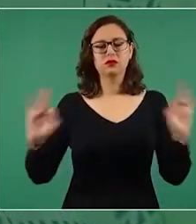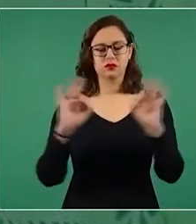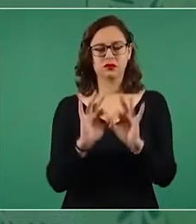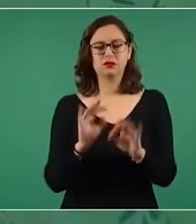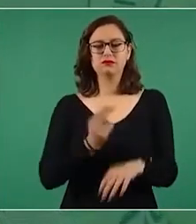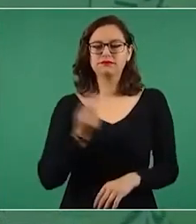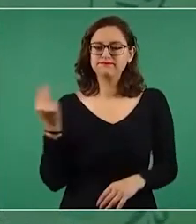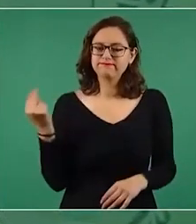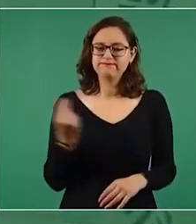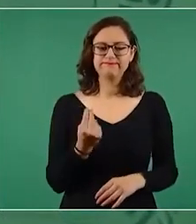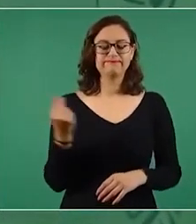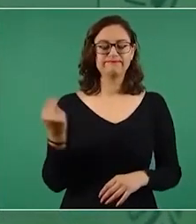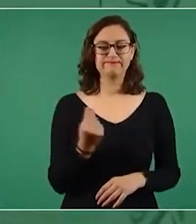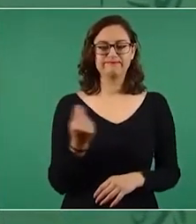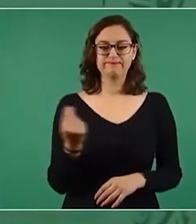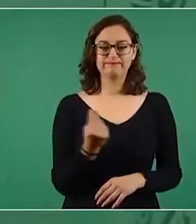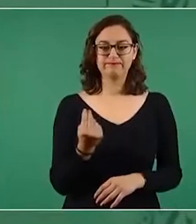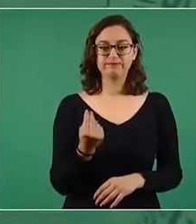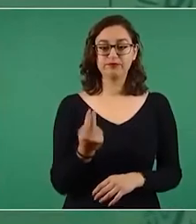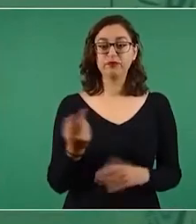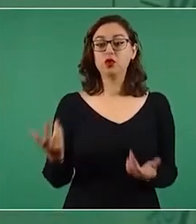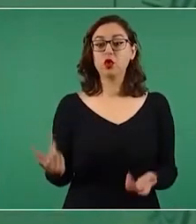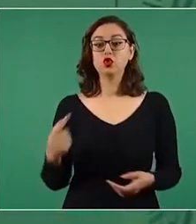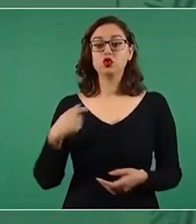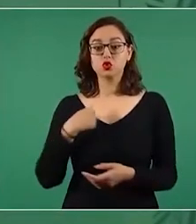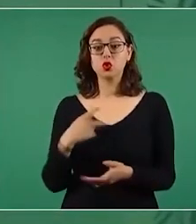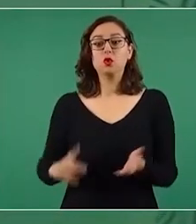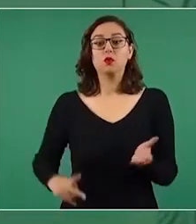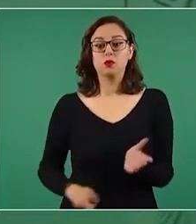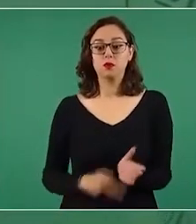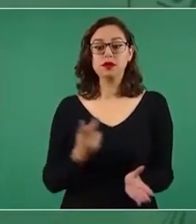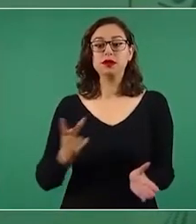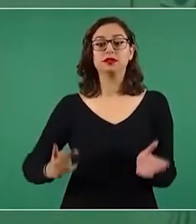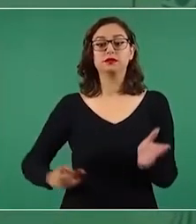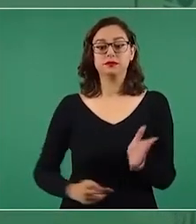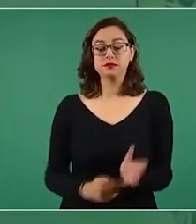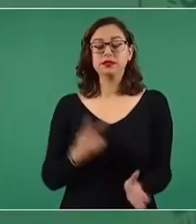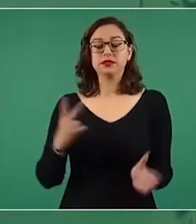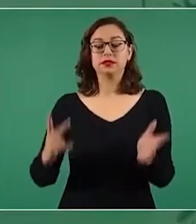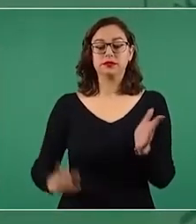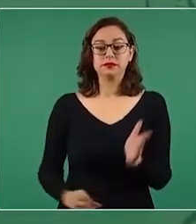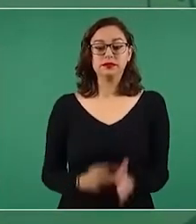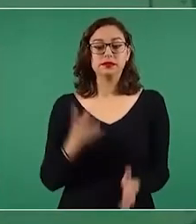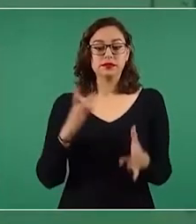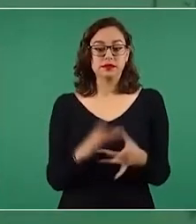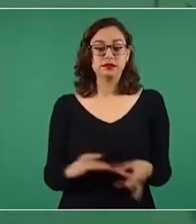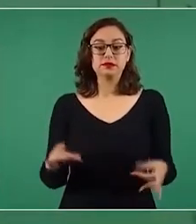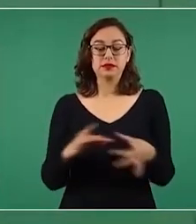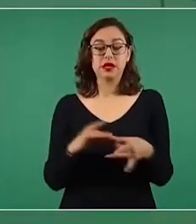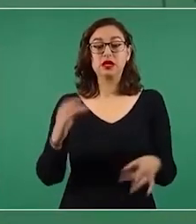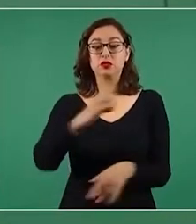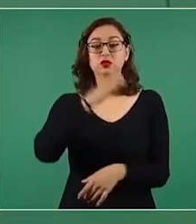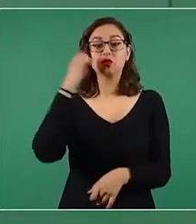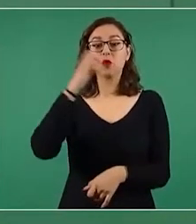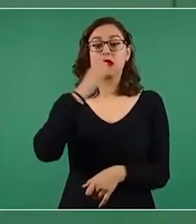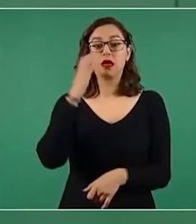porque la escuela, lo he dicho muchas veces, lo repito, es el segundo